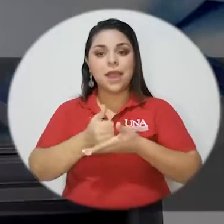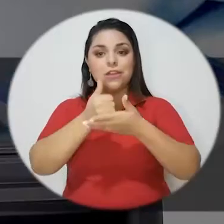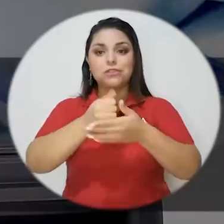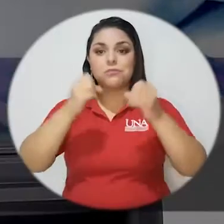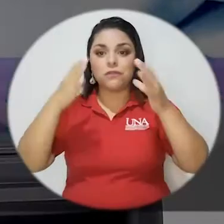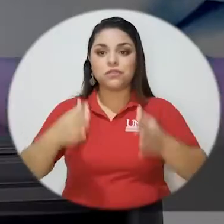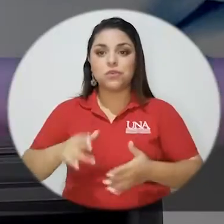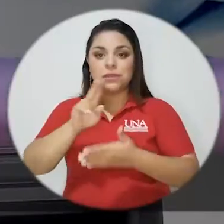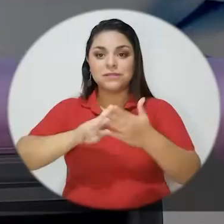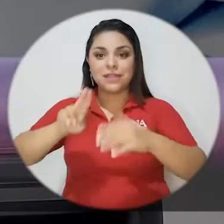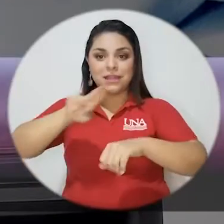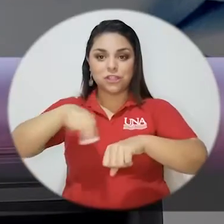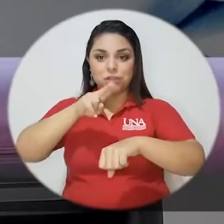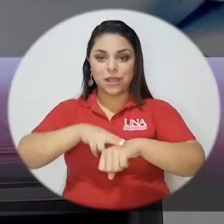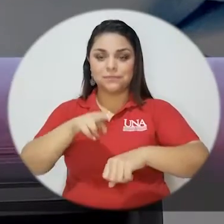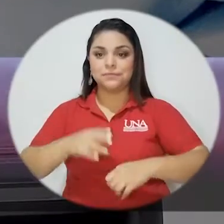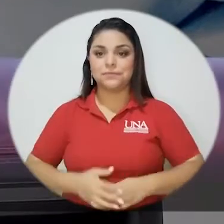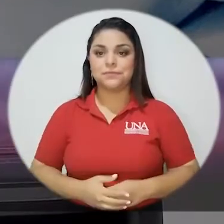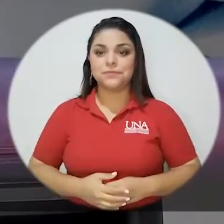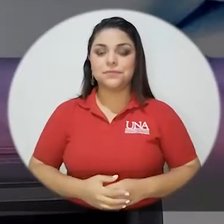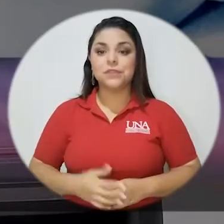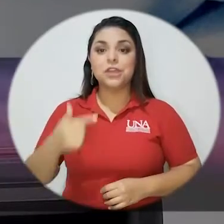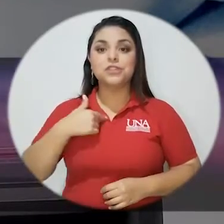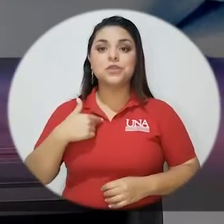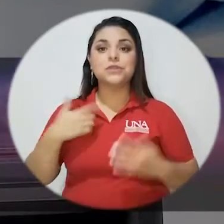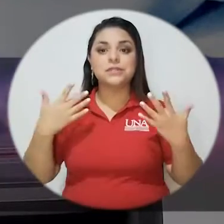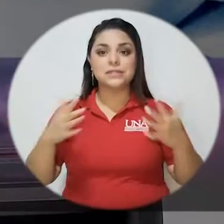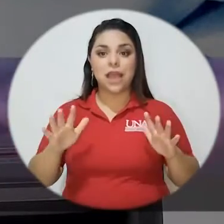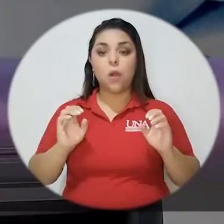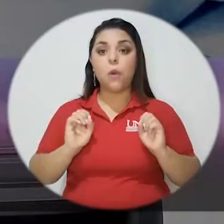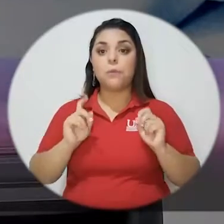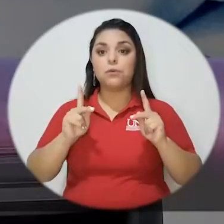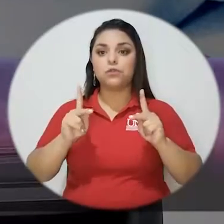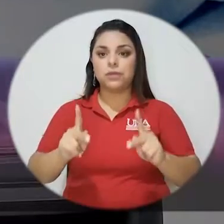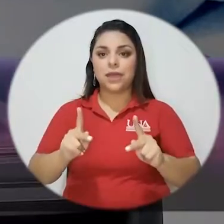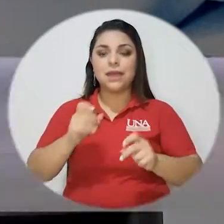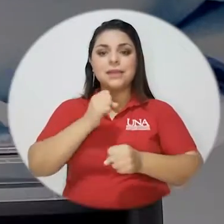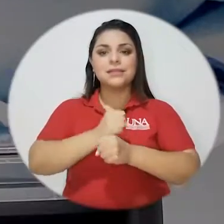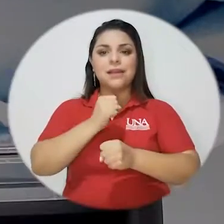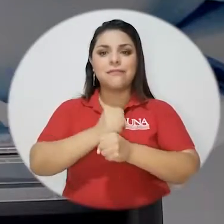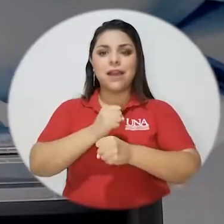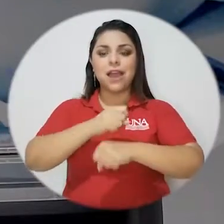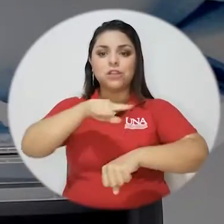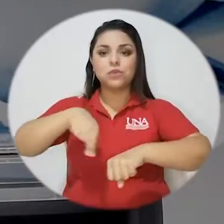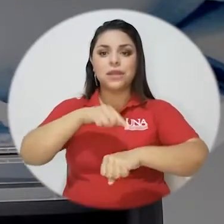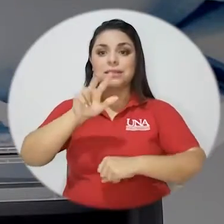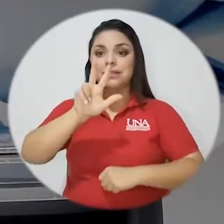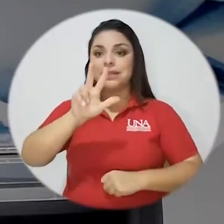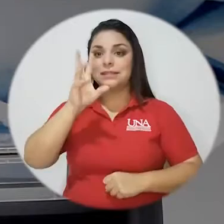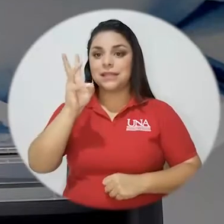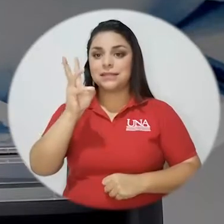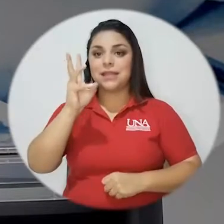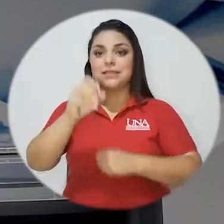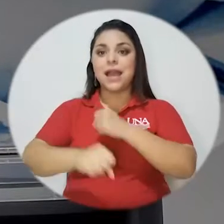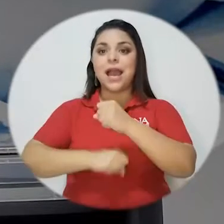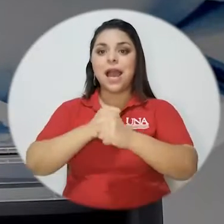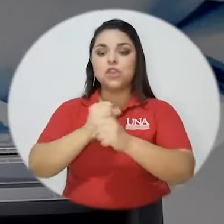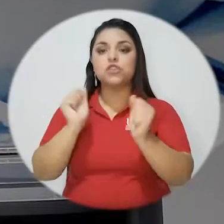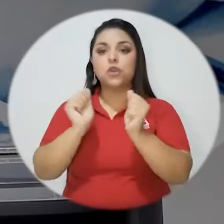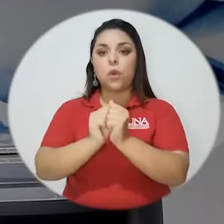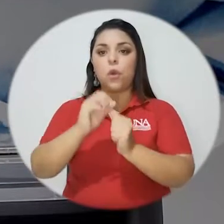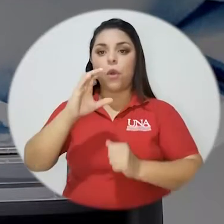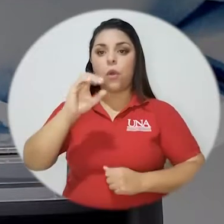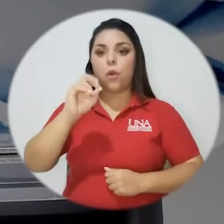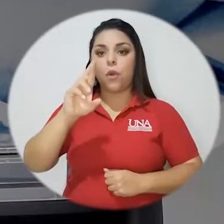He tenido la oportunidad, sí, de trabajar durante 36 años con coronavirus. Y